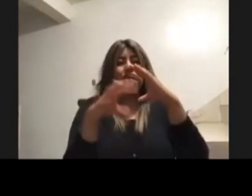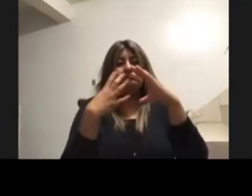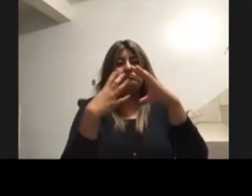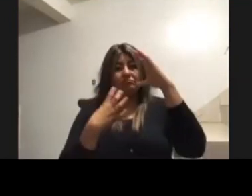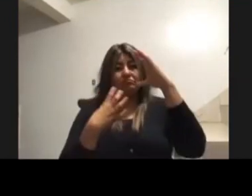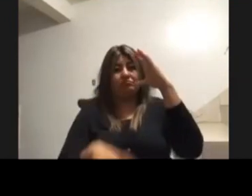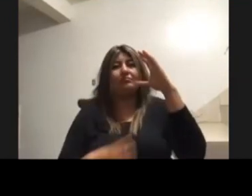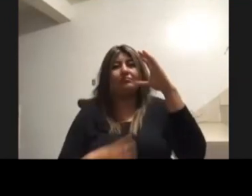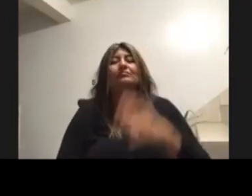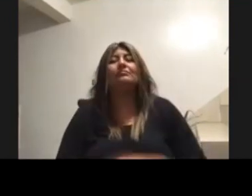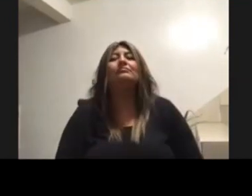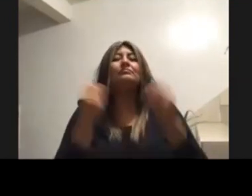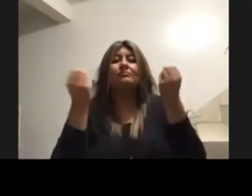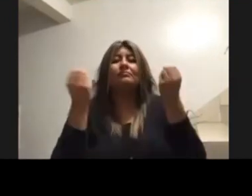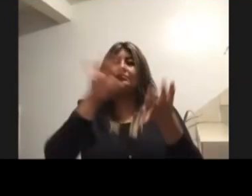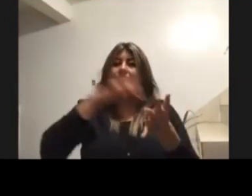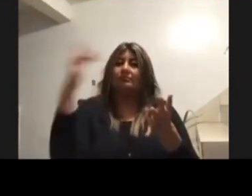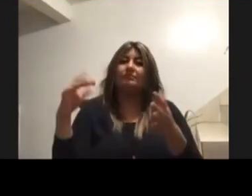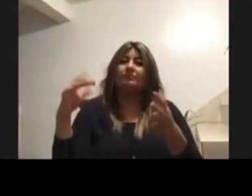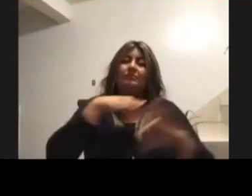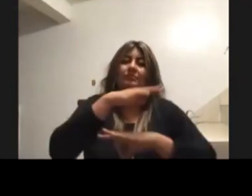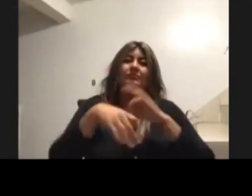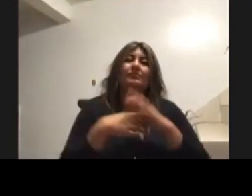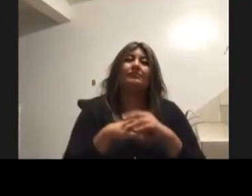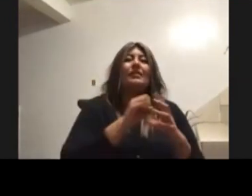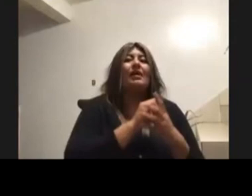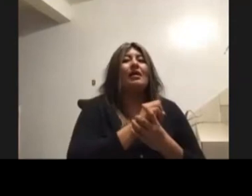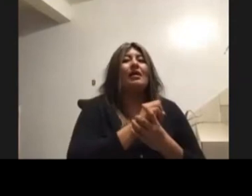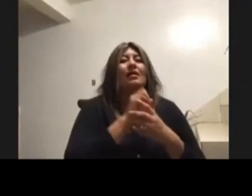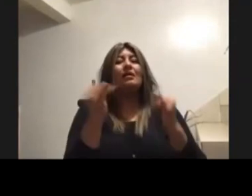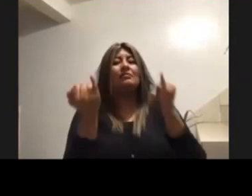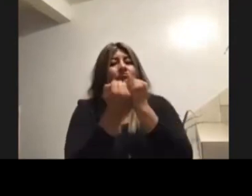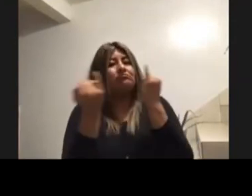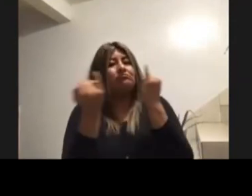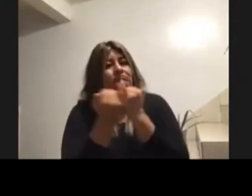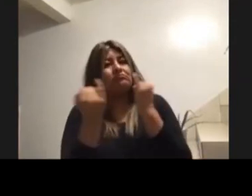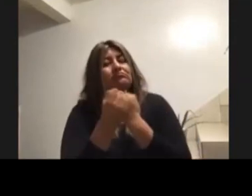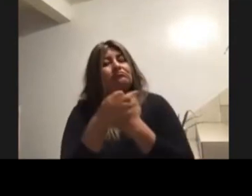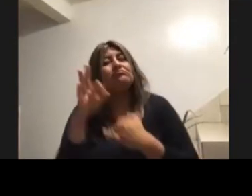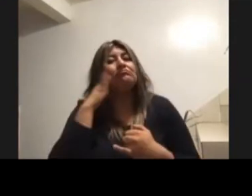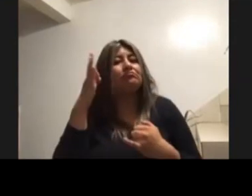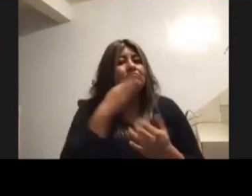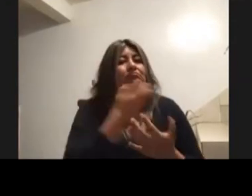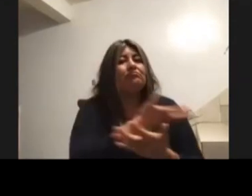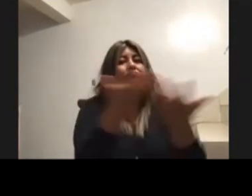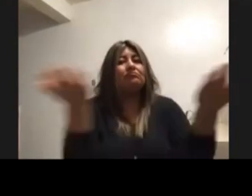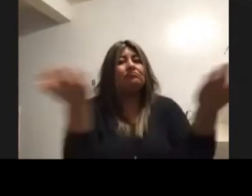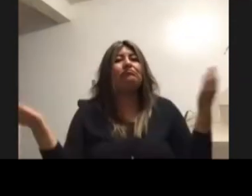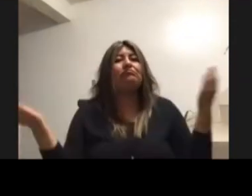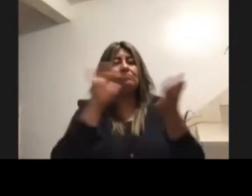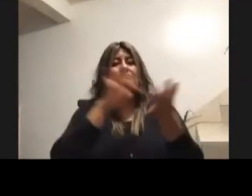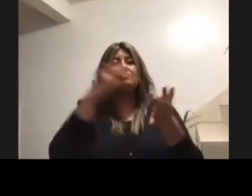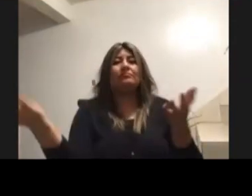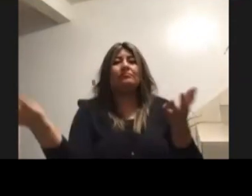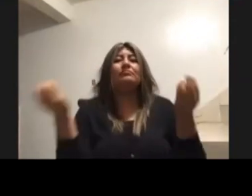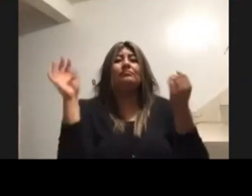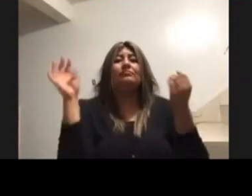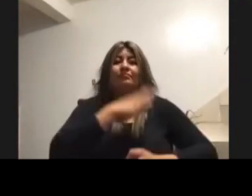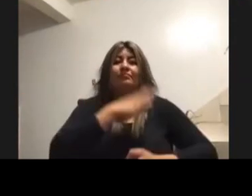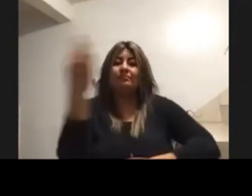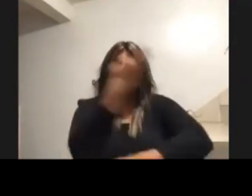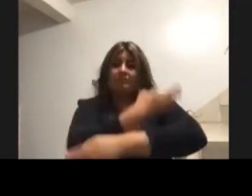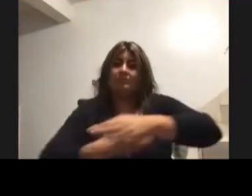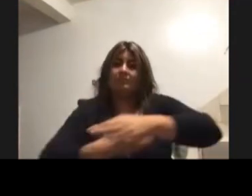muchísimo todas las veces que lo comparten también en las redes sociales. Muchas gracias, muy buena tarde. Gracias Ricardo. Gracias a